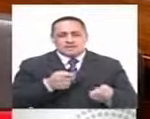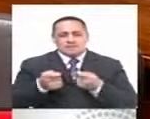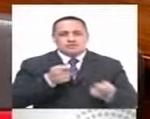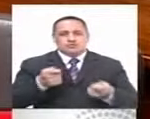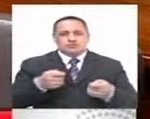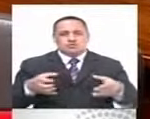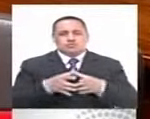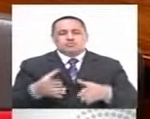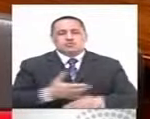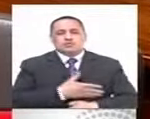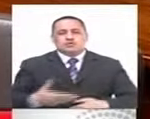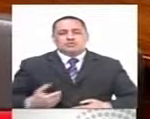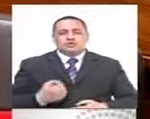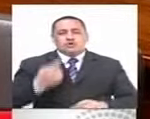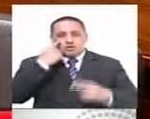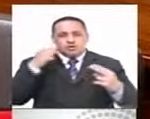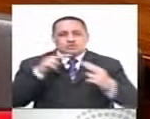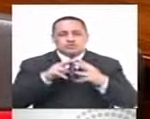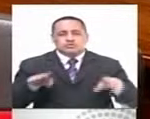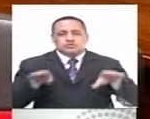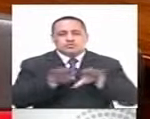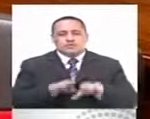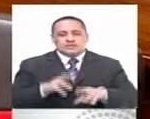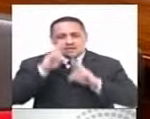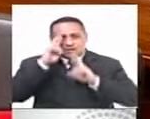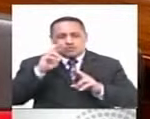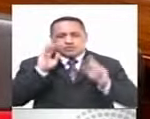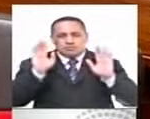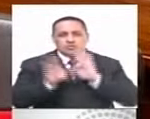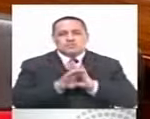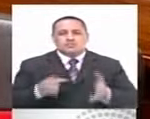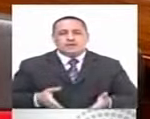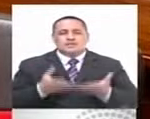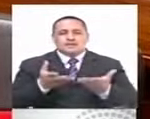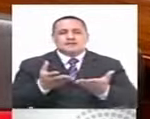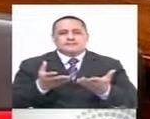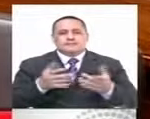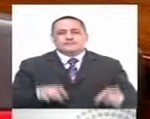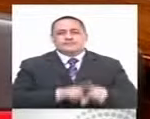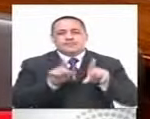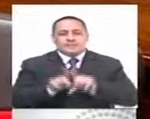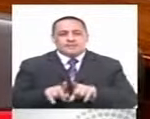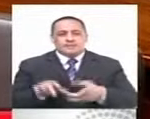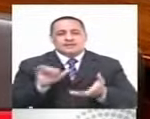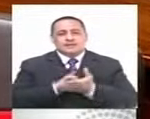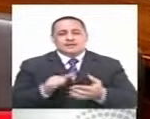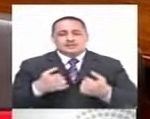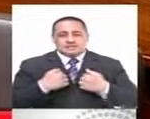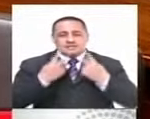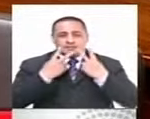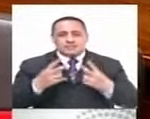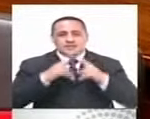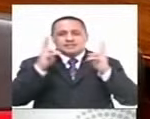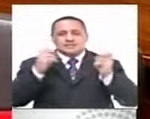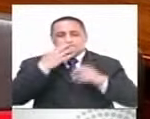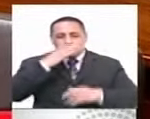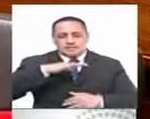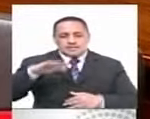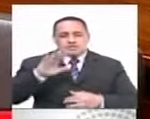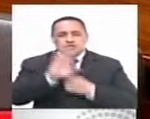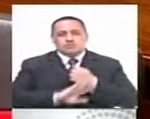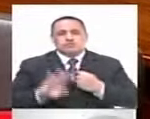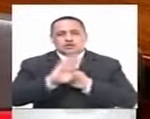administración pública, reconociendo la meritocracia y generando condiciones para ello. Asimismo, el tema de infancia, de protección